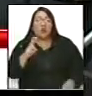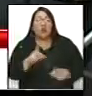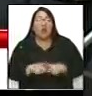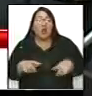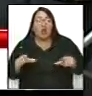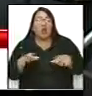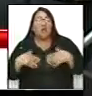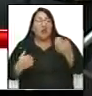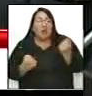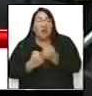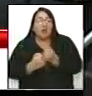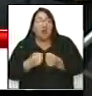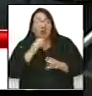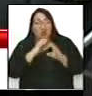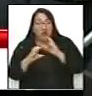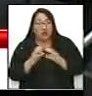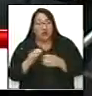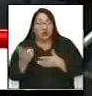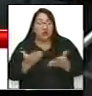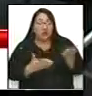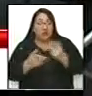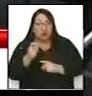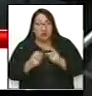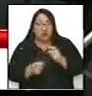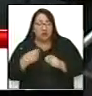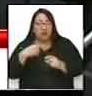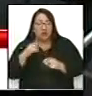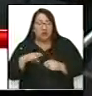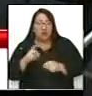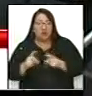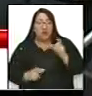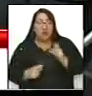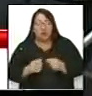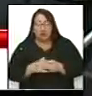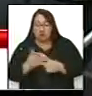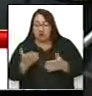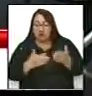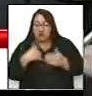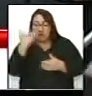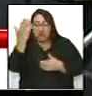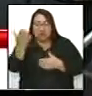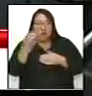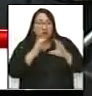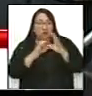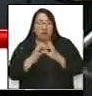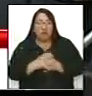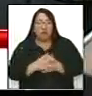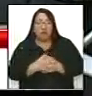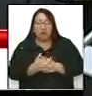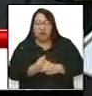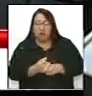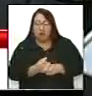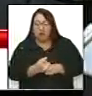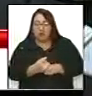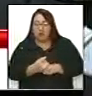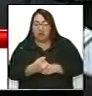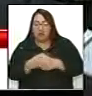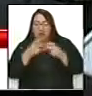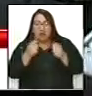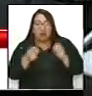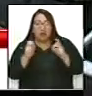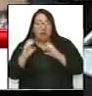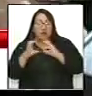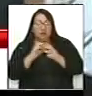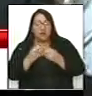retroalimentarse. La comunicación al servicio del personal social y el personal al servicio de la comunicación. Insisto en el punto de la